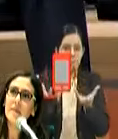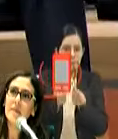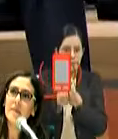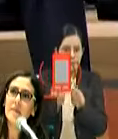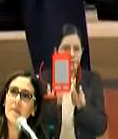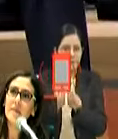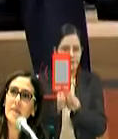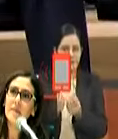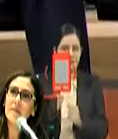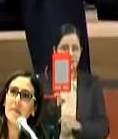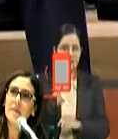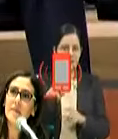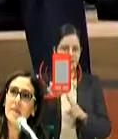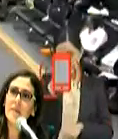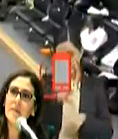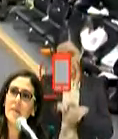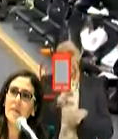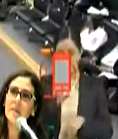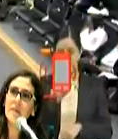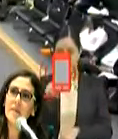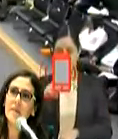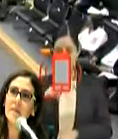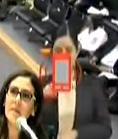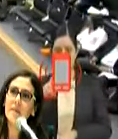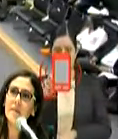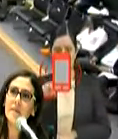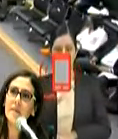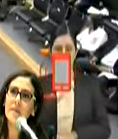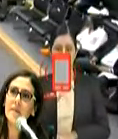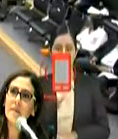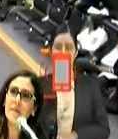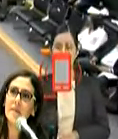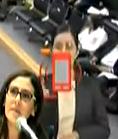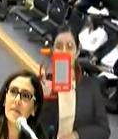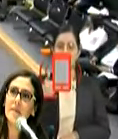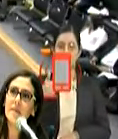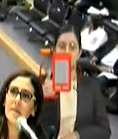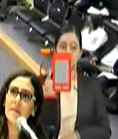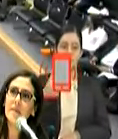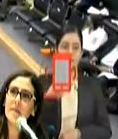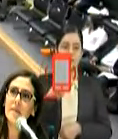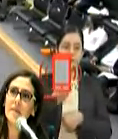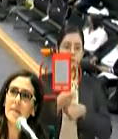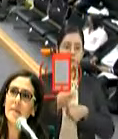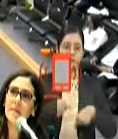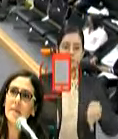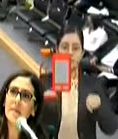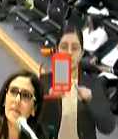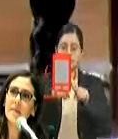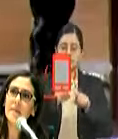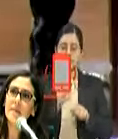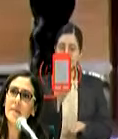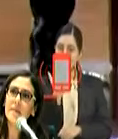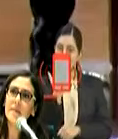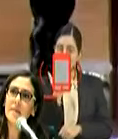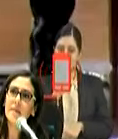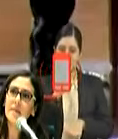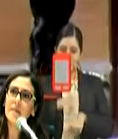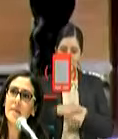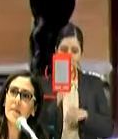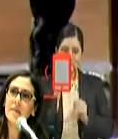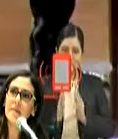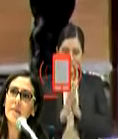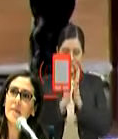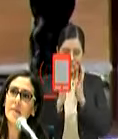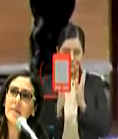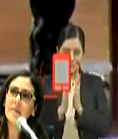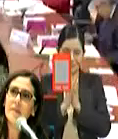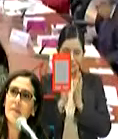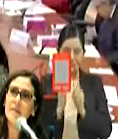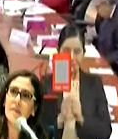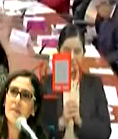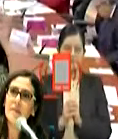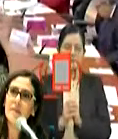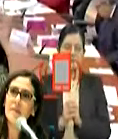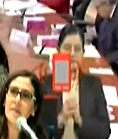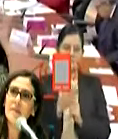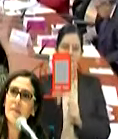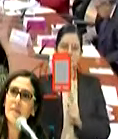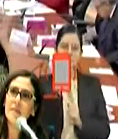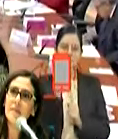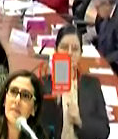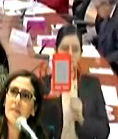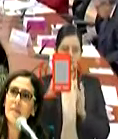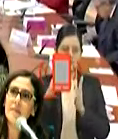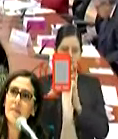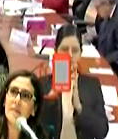contender, pues, en las candidaturas. En este caso, pues, las candidaturas presidenciales, porque es donde más se focalizó el proceso